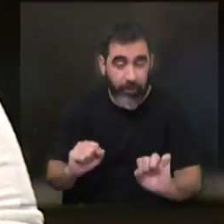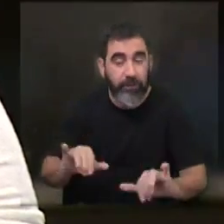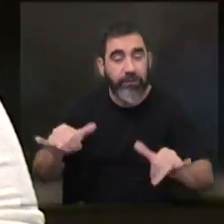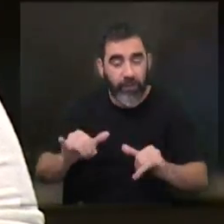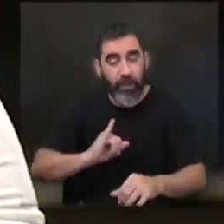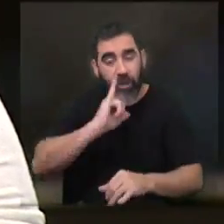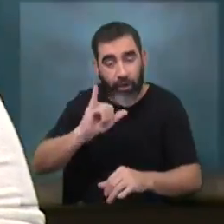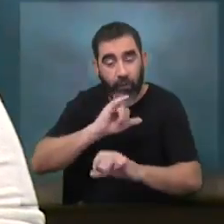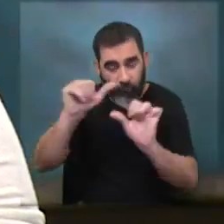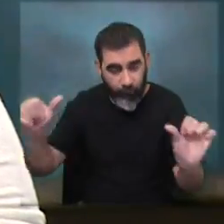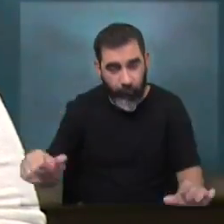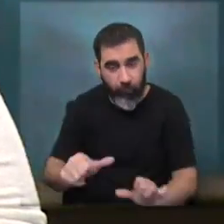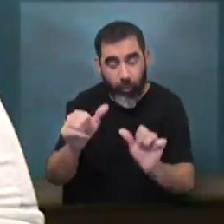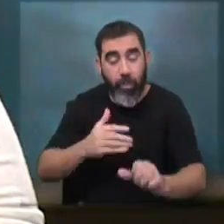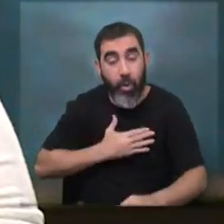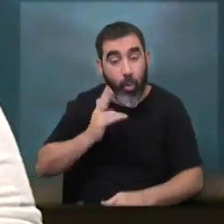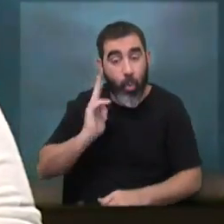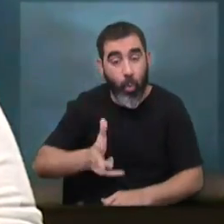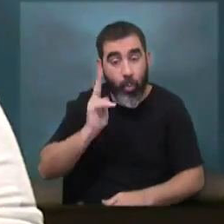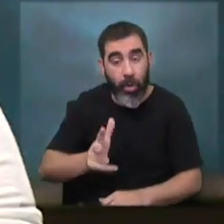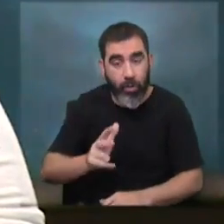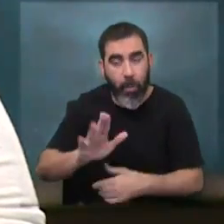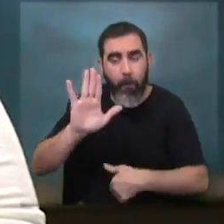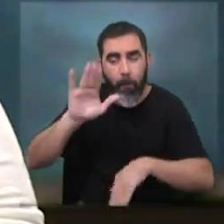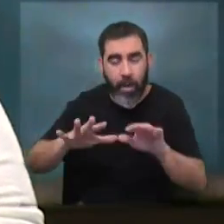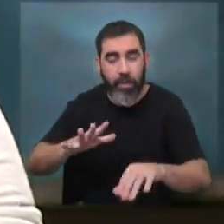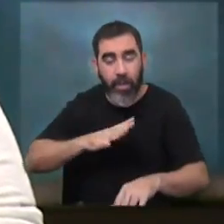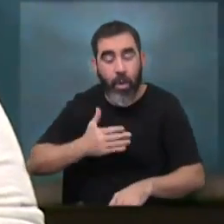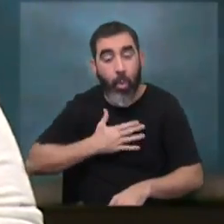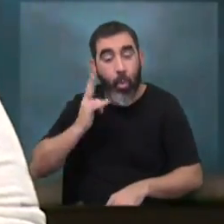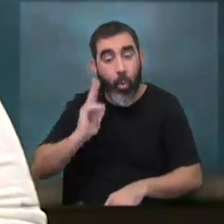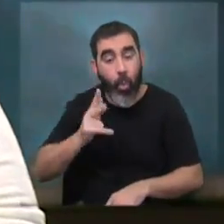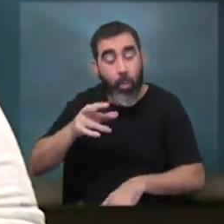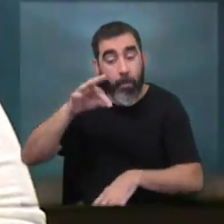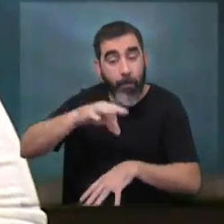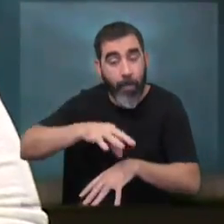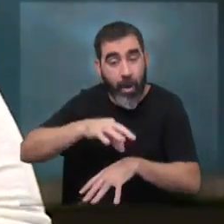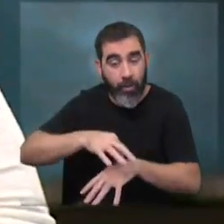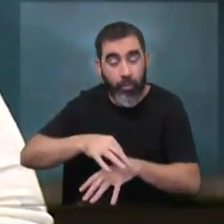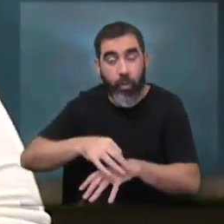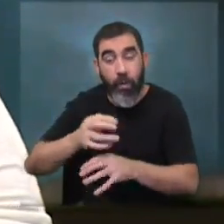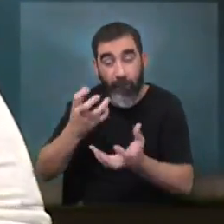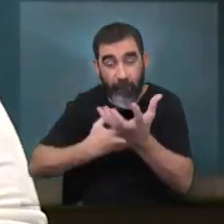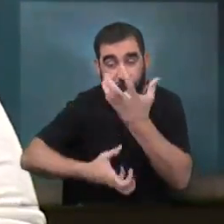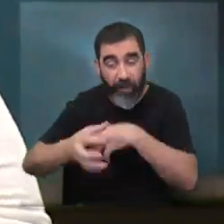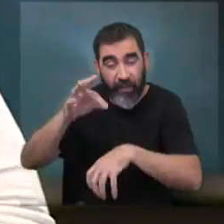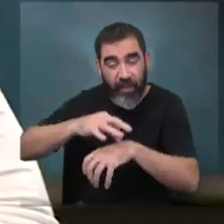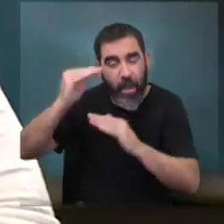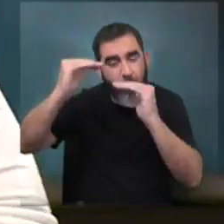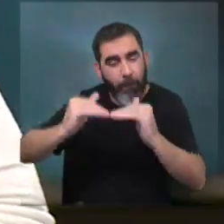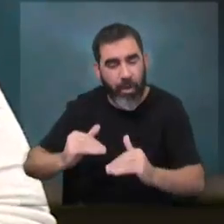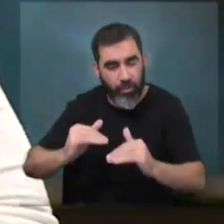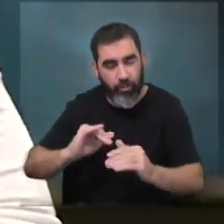reportes de actividades en humanos. En realidad es lo que más hay. Para medicina veterinaria hay muchos menos reportes y